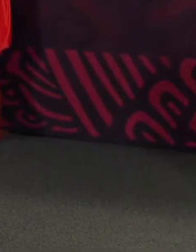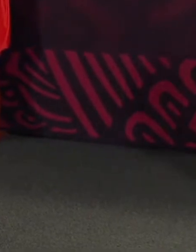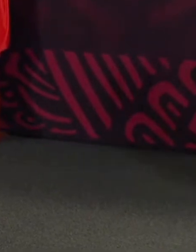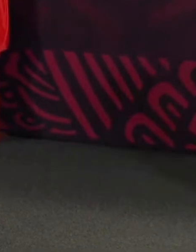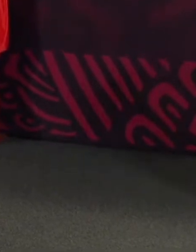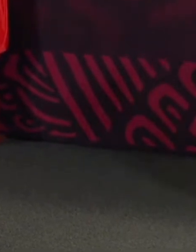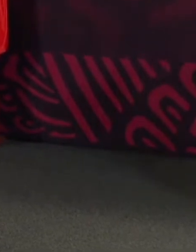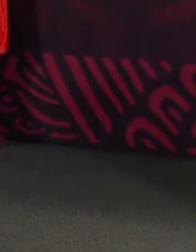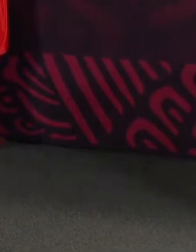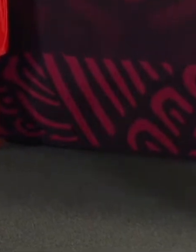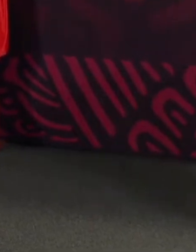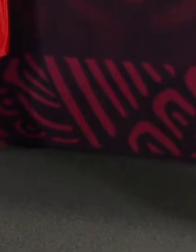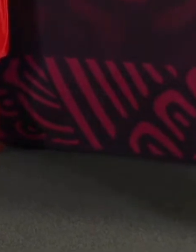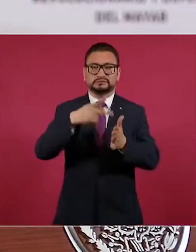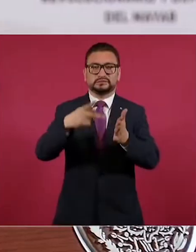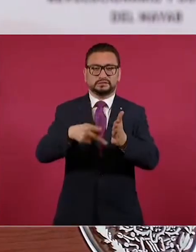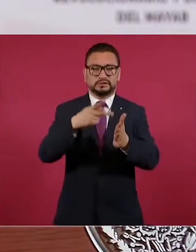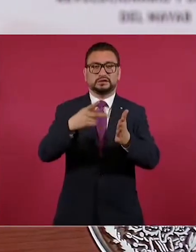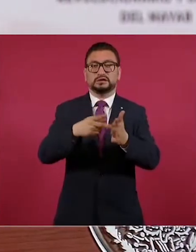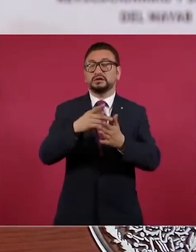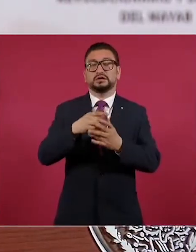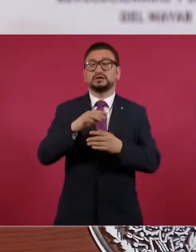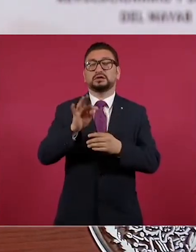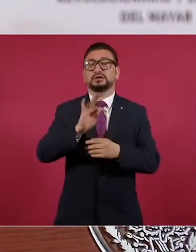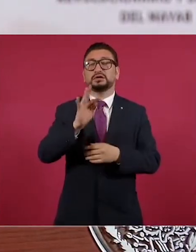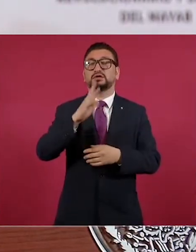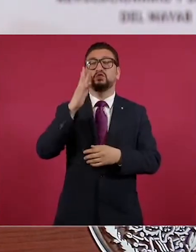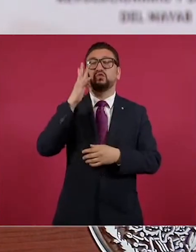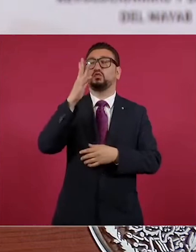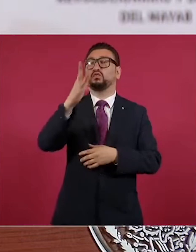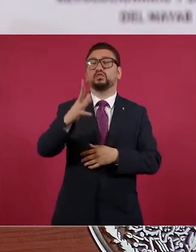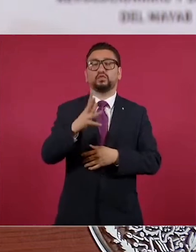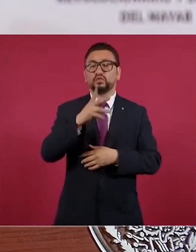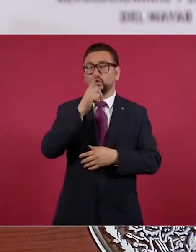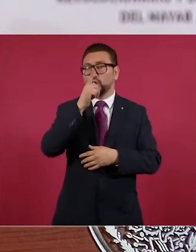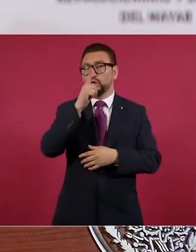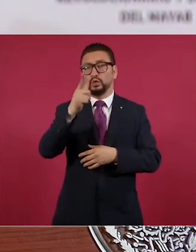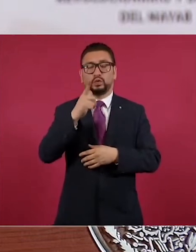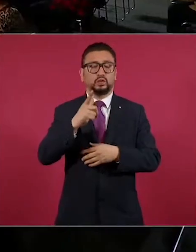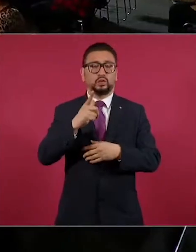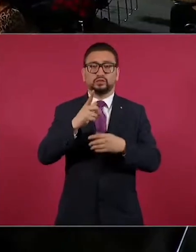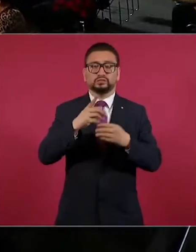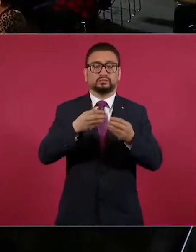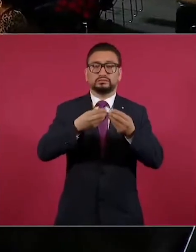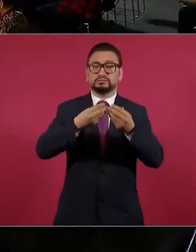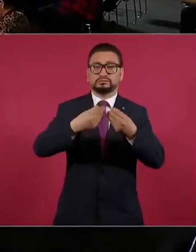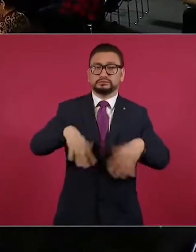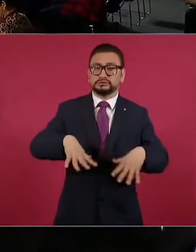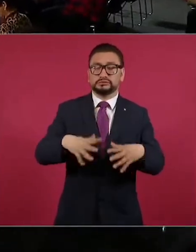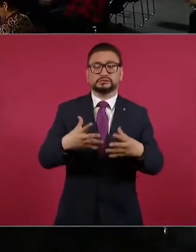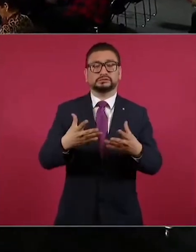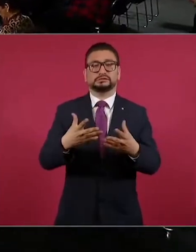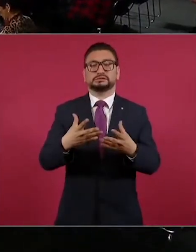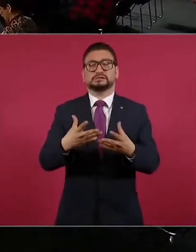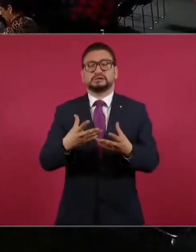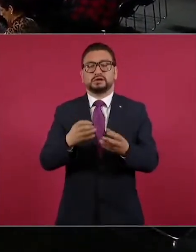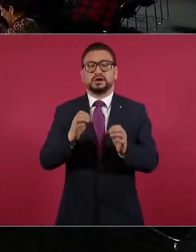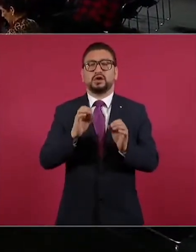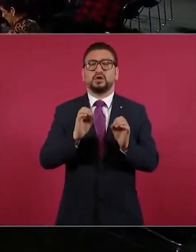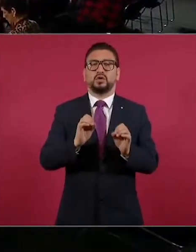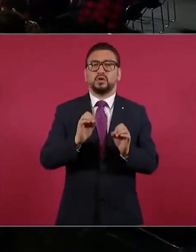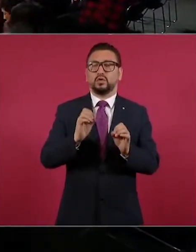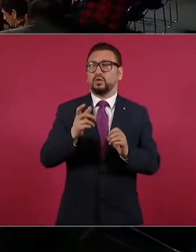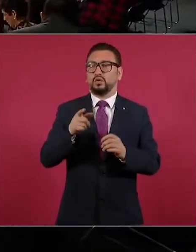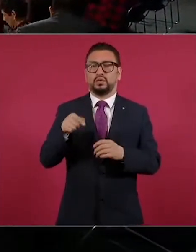qué es esto? Pues es por la ola de campaña de noticias falsas que se dieron en